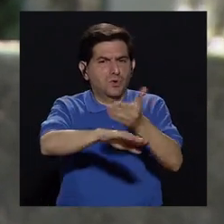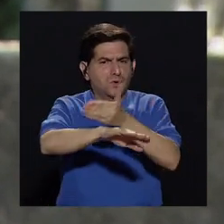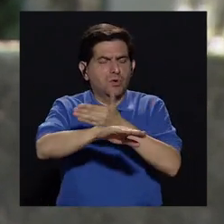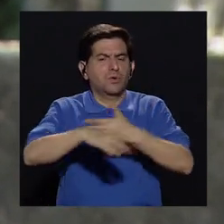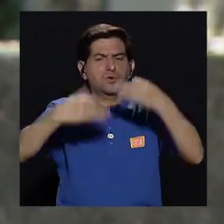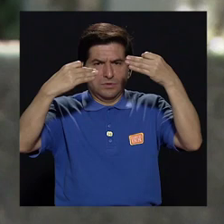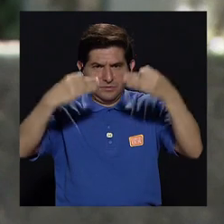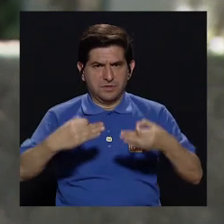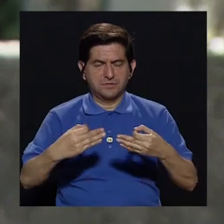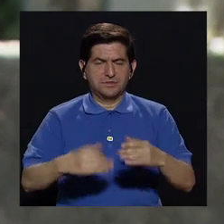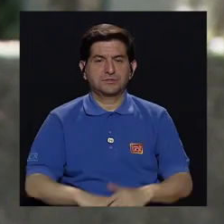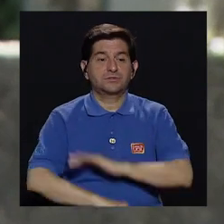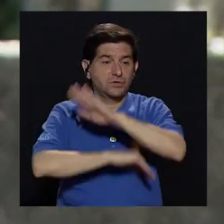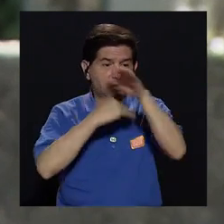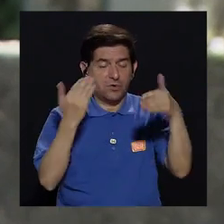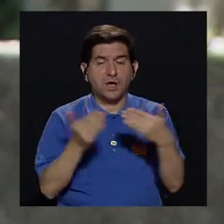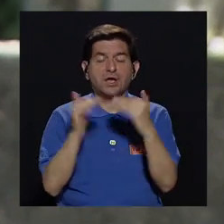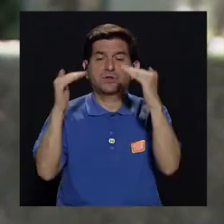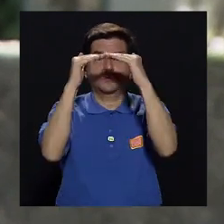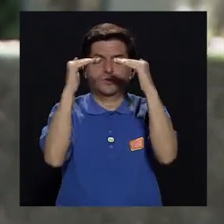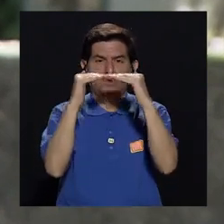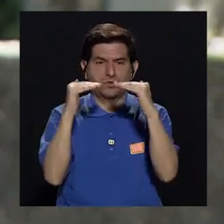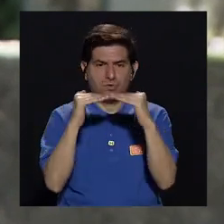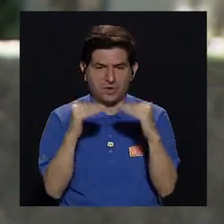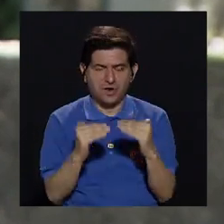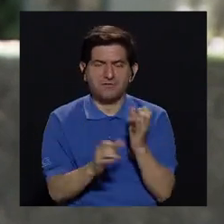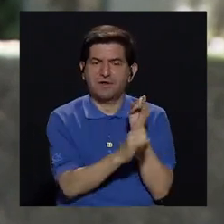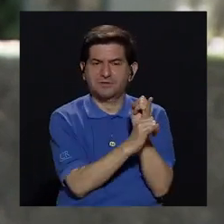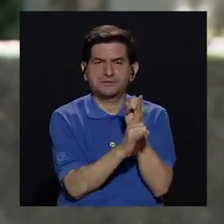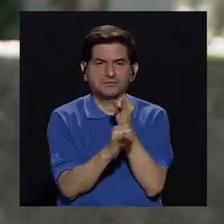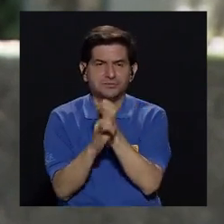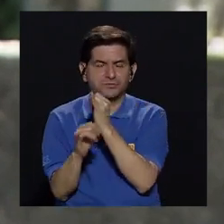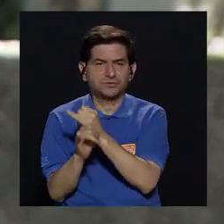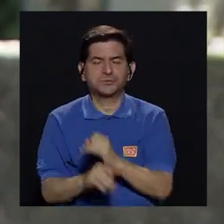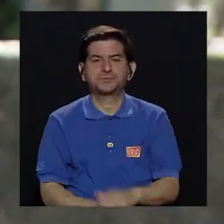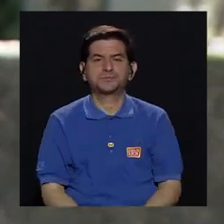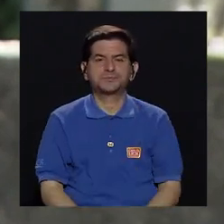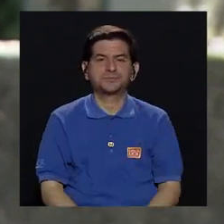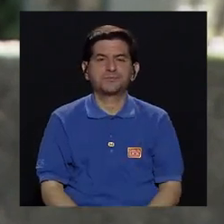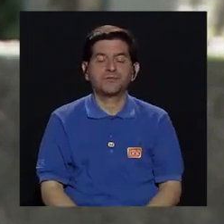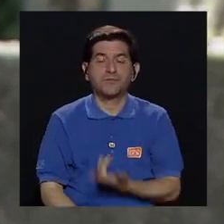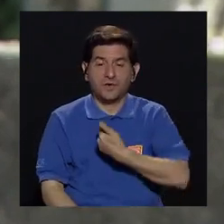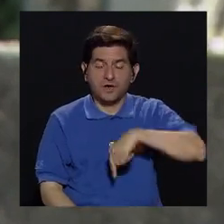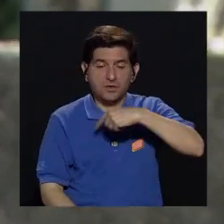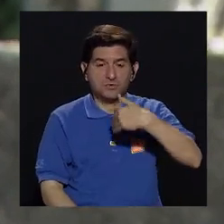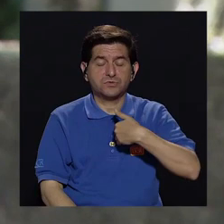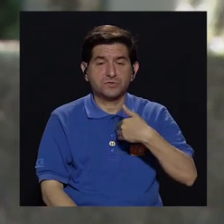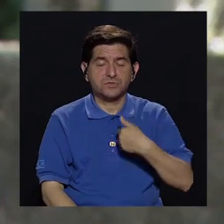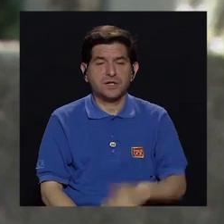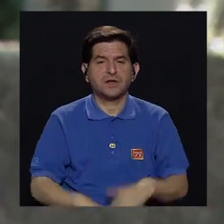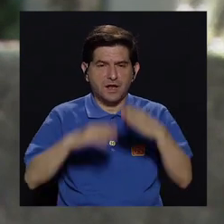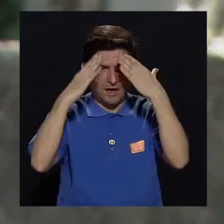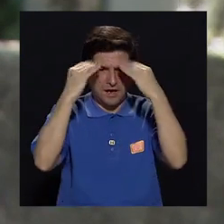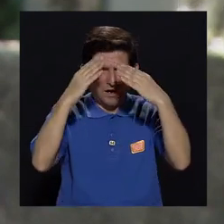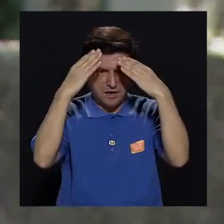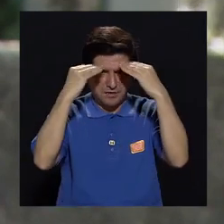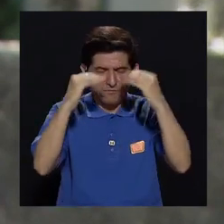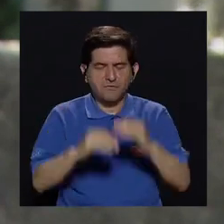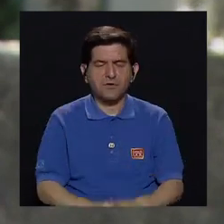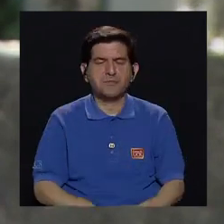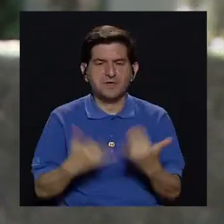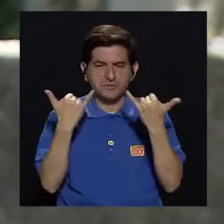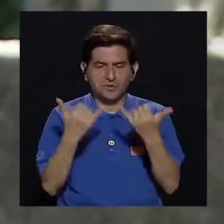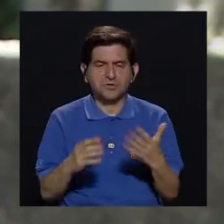mejorar la toma de decisiones en todos los niveles de nuestras instituciones. Entonces, al tener datos integrados, al tener